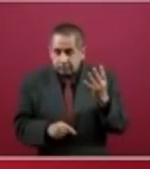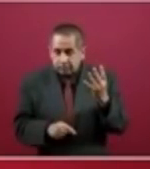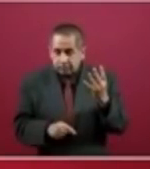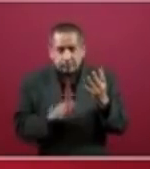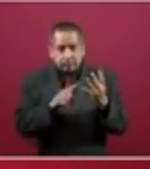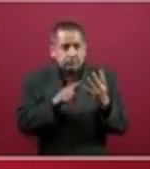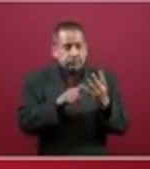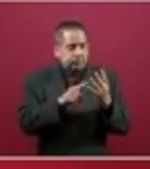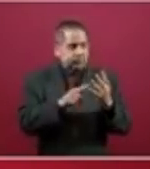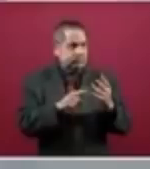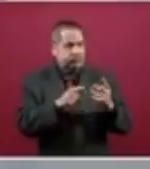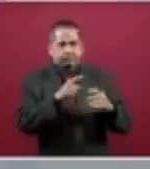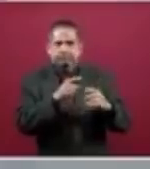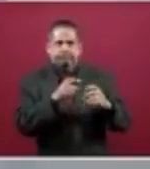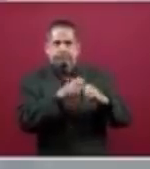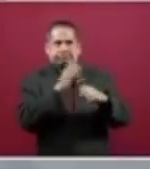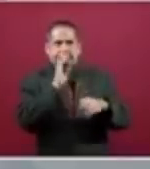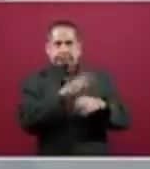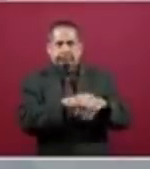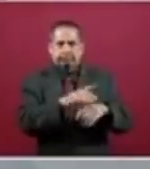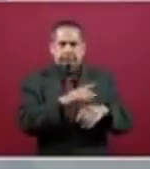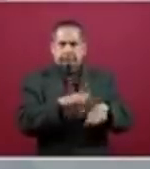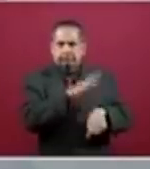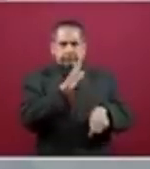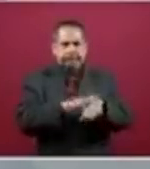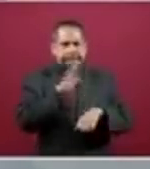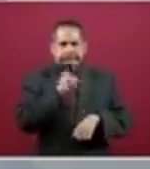con alerta roja.